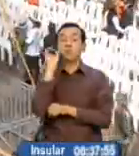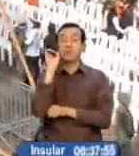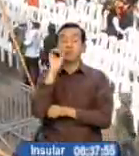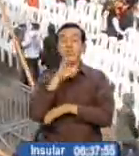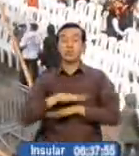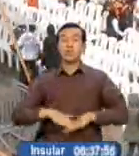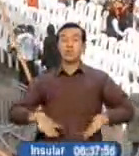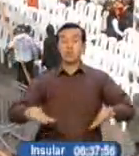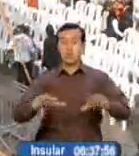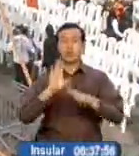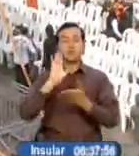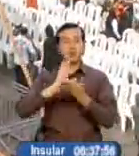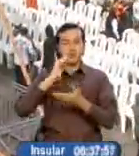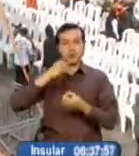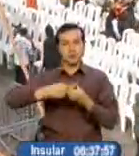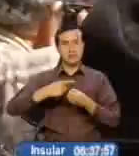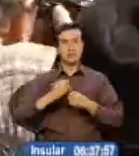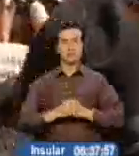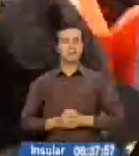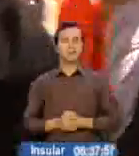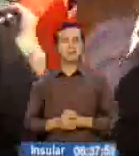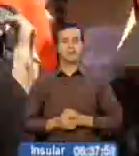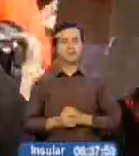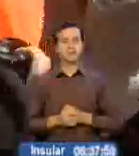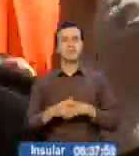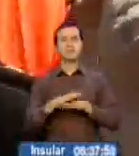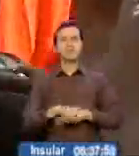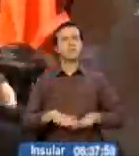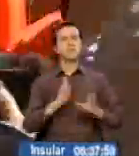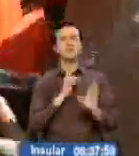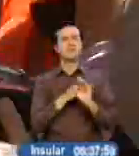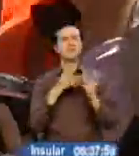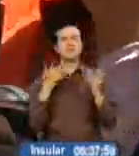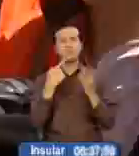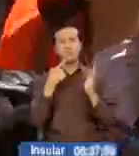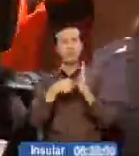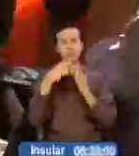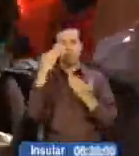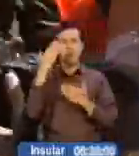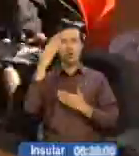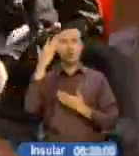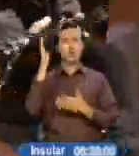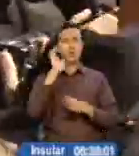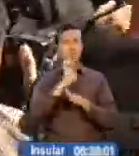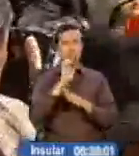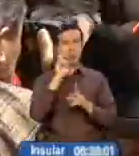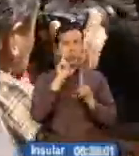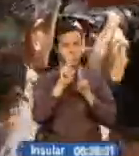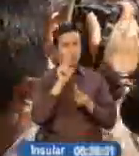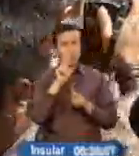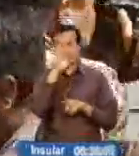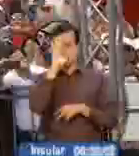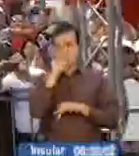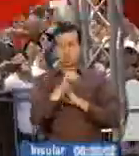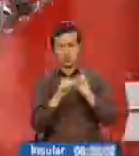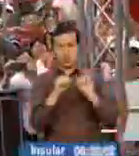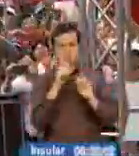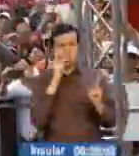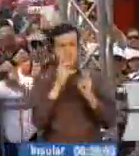en la Plaza Belmonte, en el centro de Quito. A este lugar se dieron cita figuras de la política ecuatoriana identificados con la izquierda.